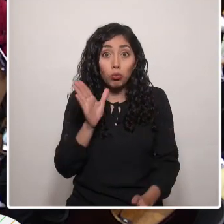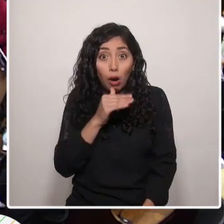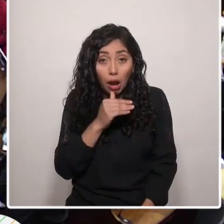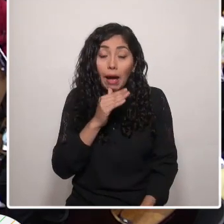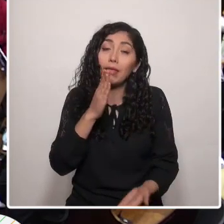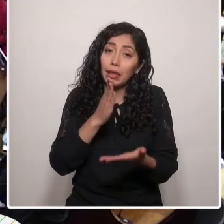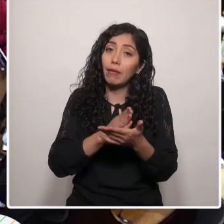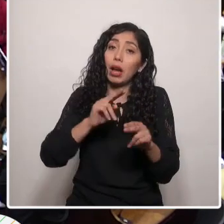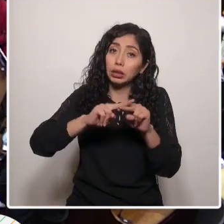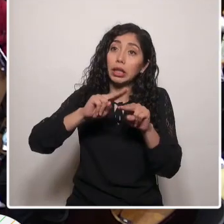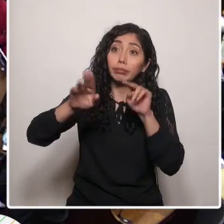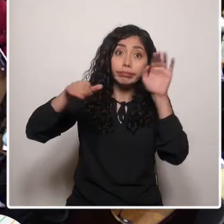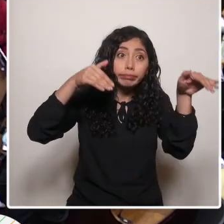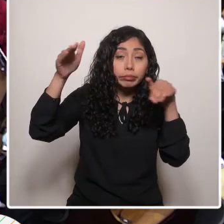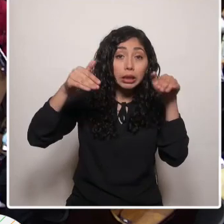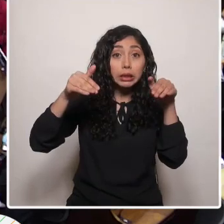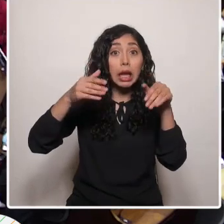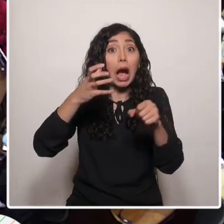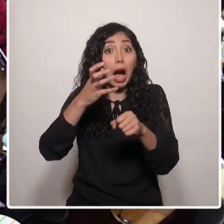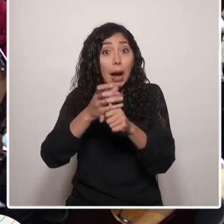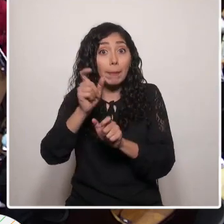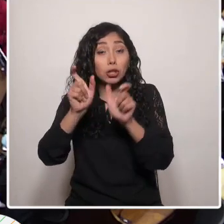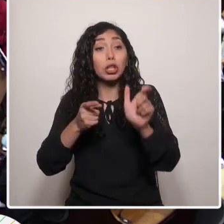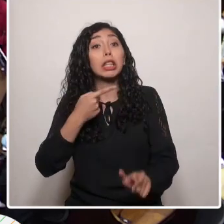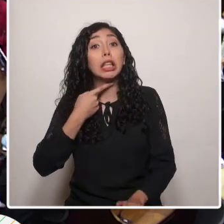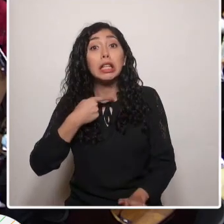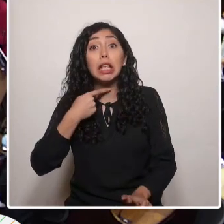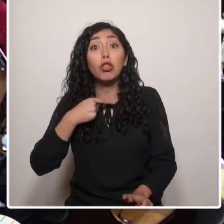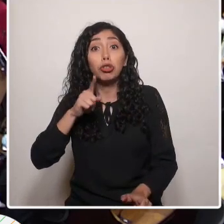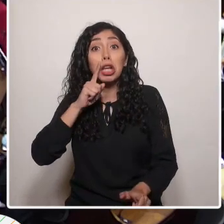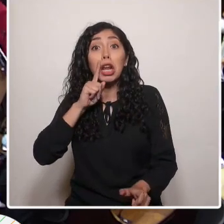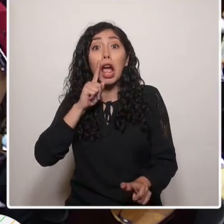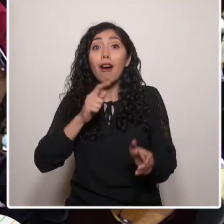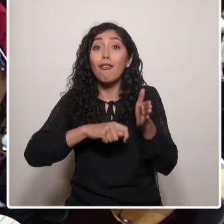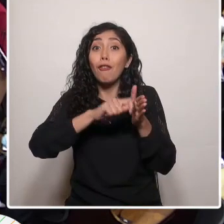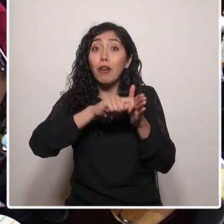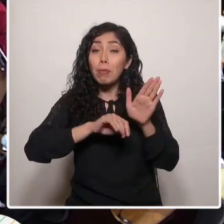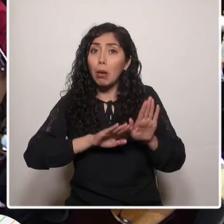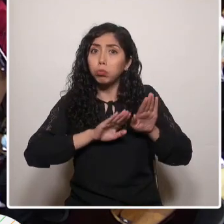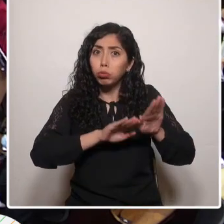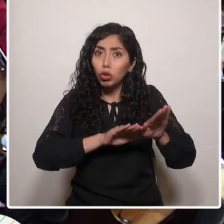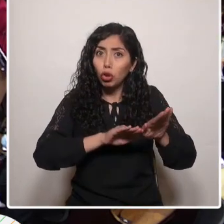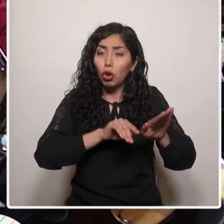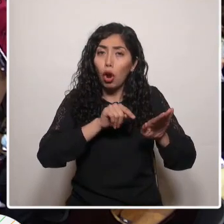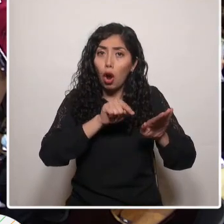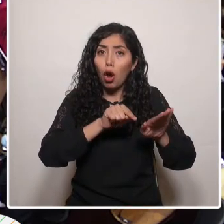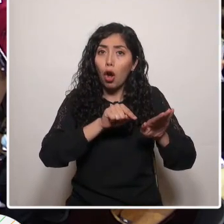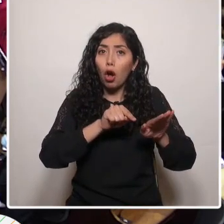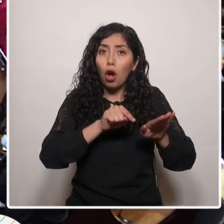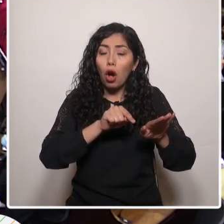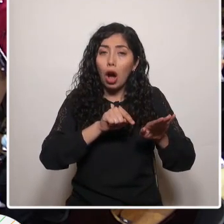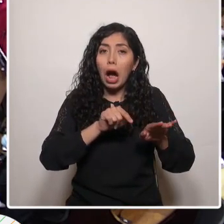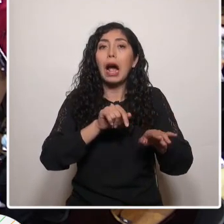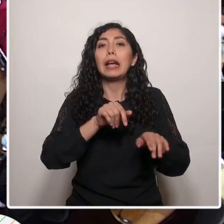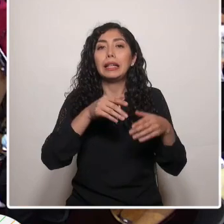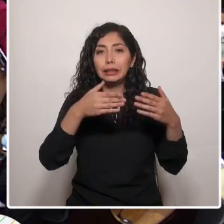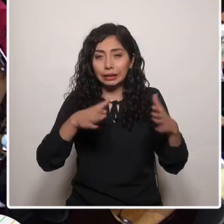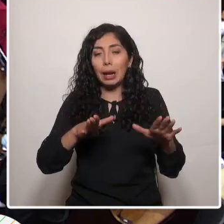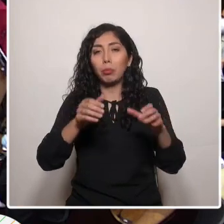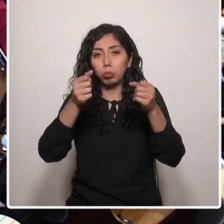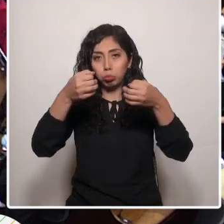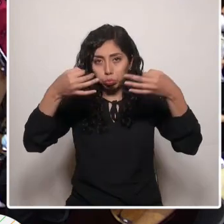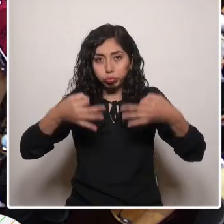esperar si hay interesados con las firmas respectivas para llenar ese 31avo y proceder a la constitución de la